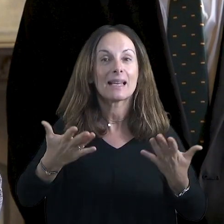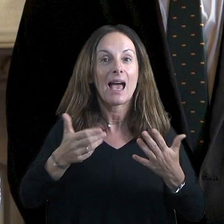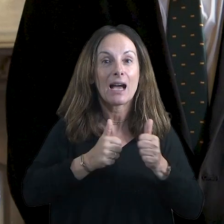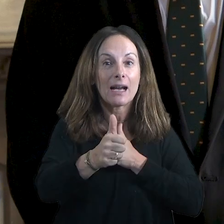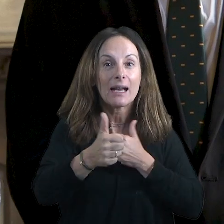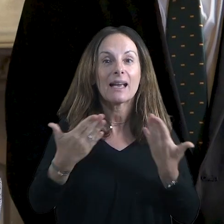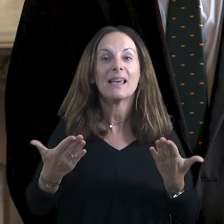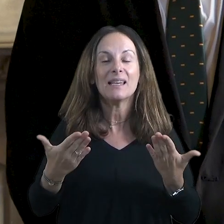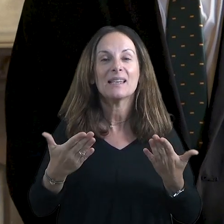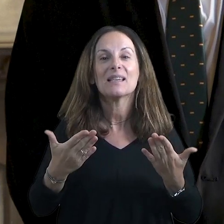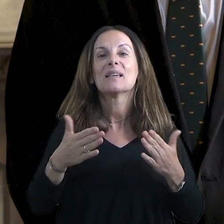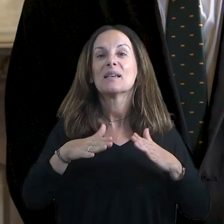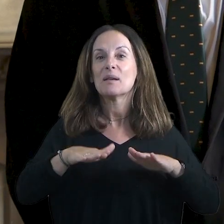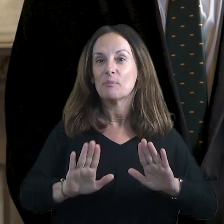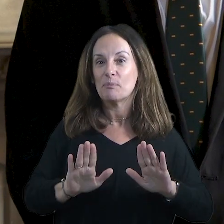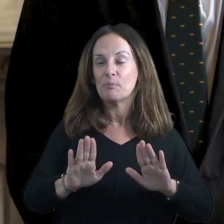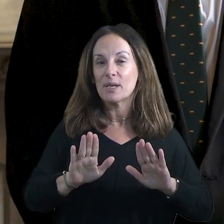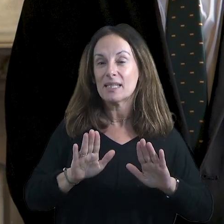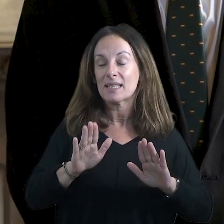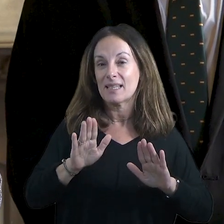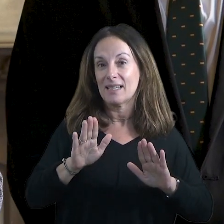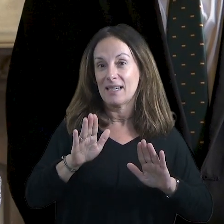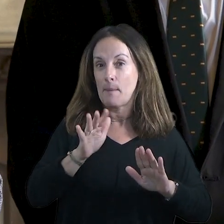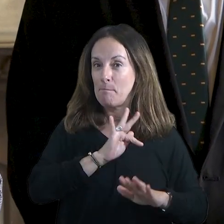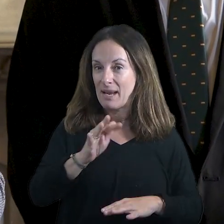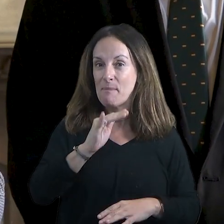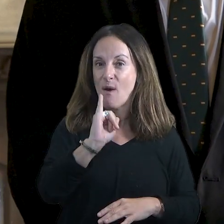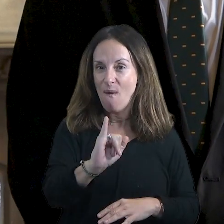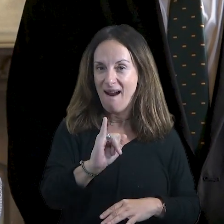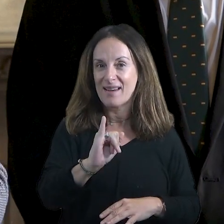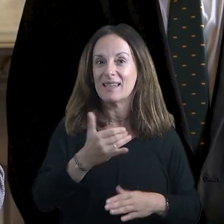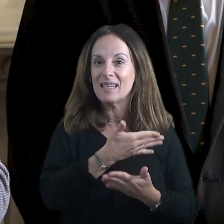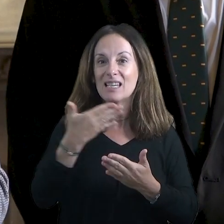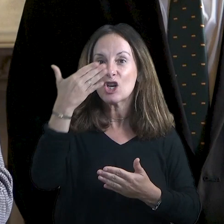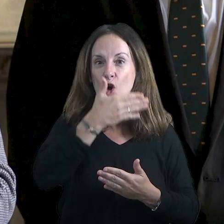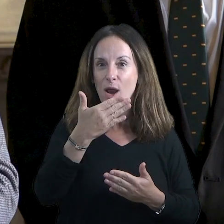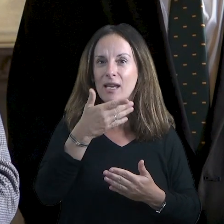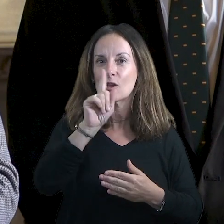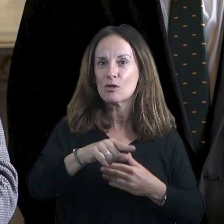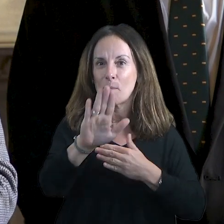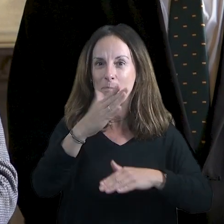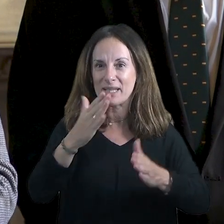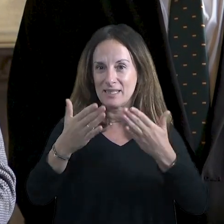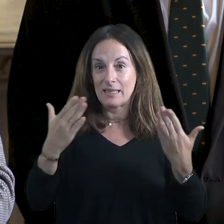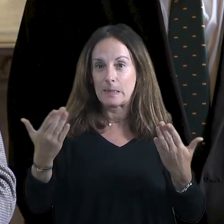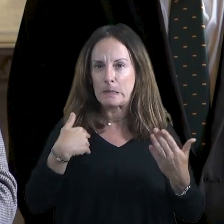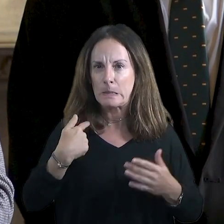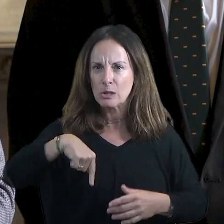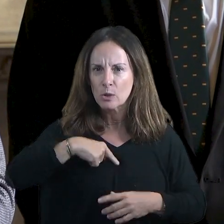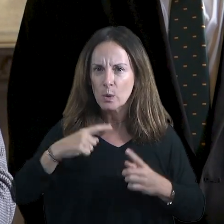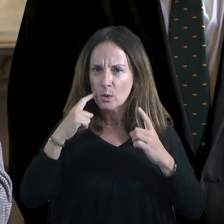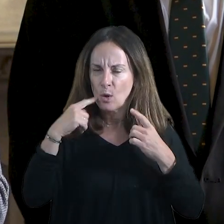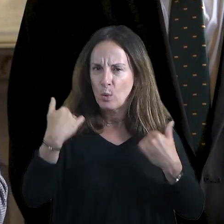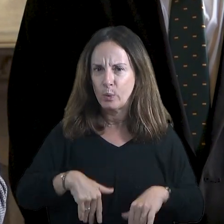6 por cada uno de los meses en los que ha durado la campaña, donde pues también nos cuesta elegir, porque todas las iniciativas